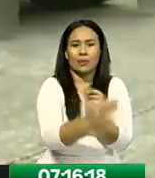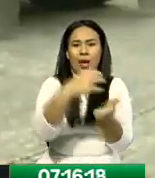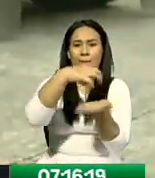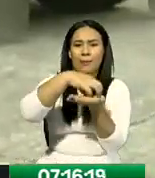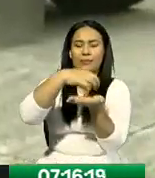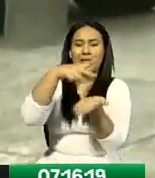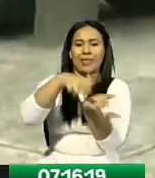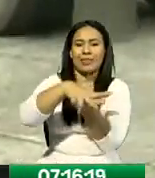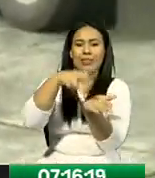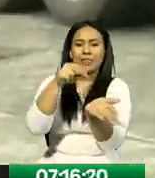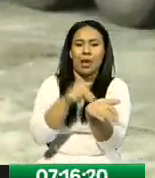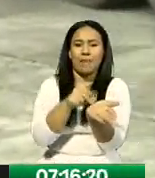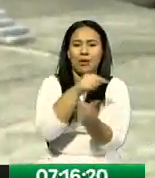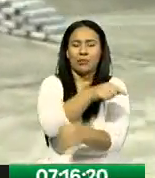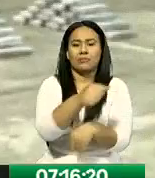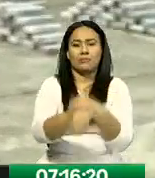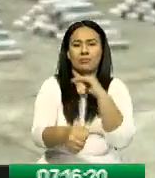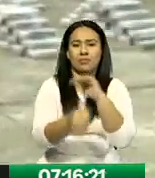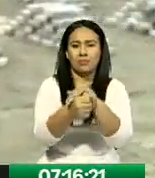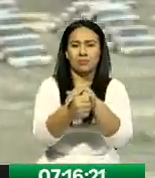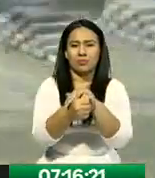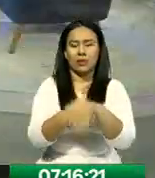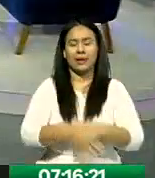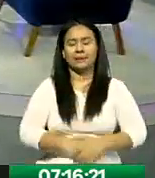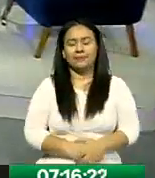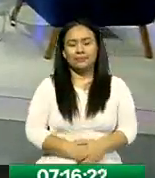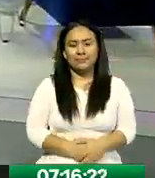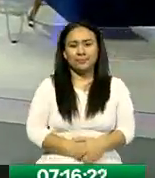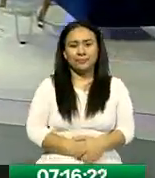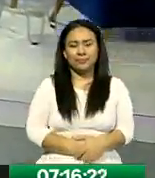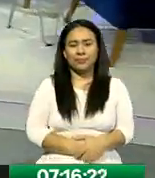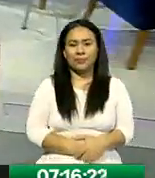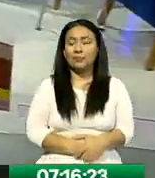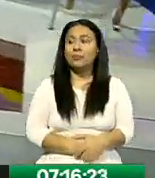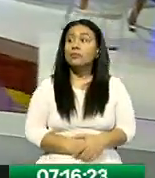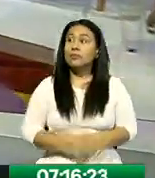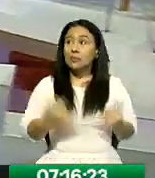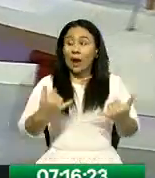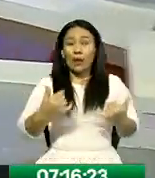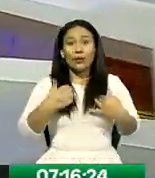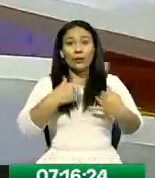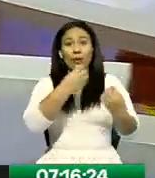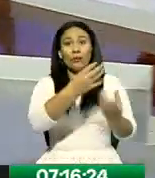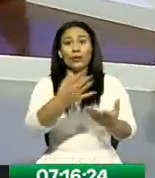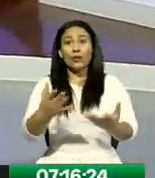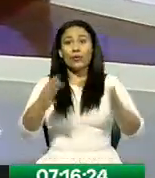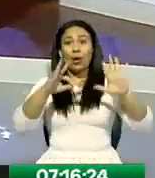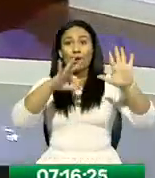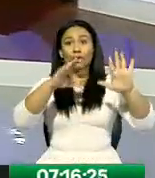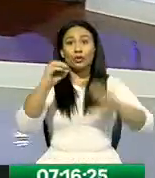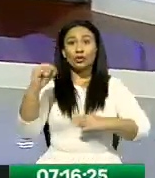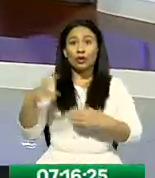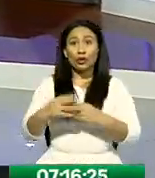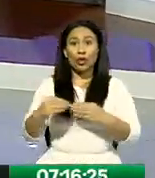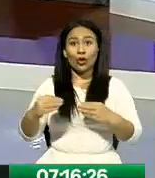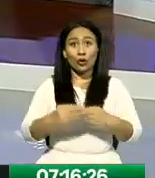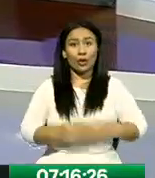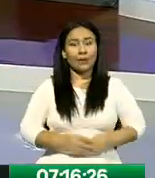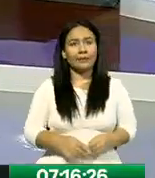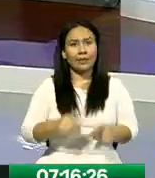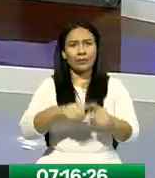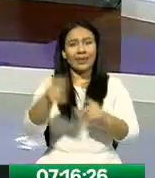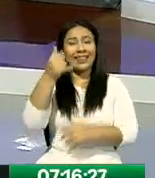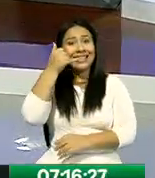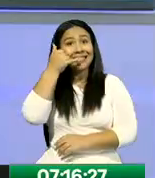provincia del Napo. Informó Javier Rosero. Y ahora quiero contarles que más de 800 dólares y varios